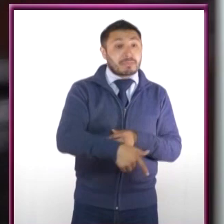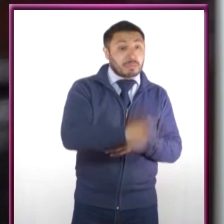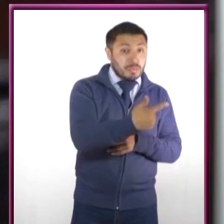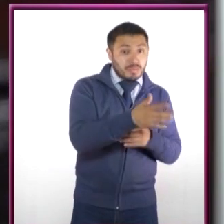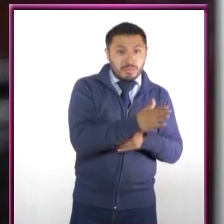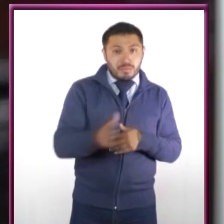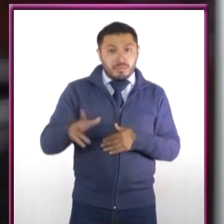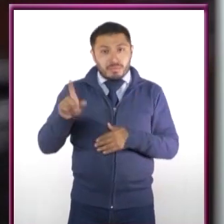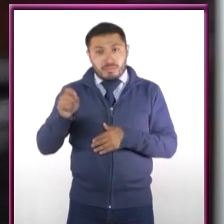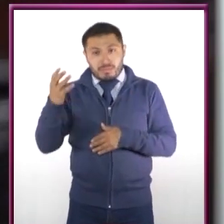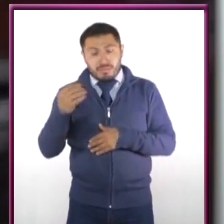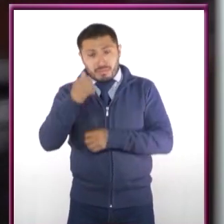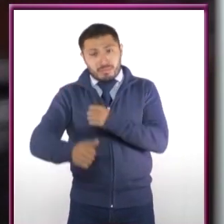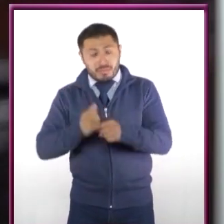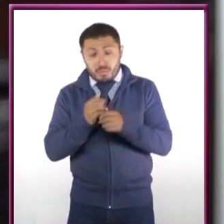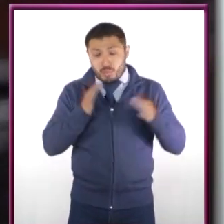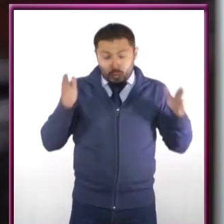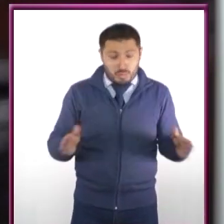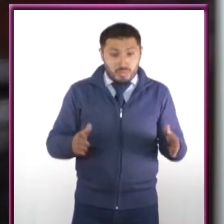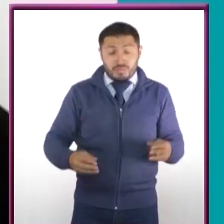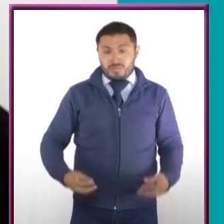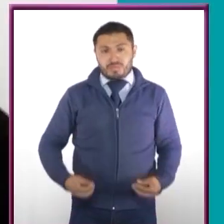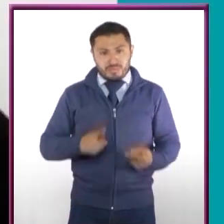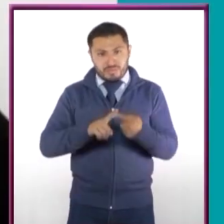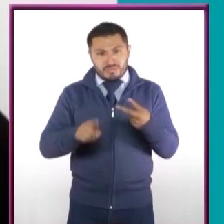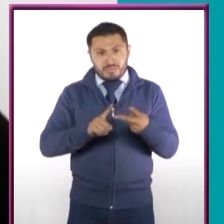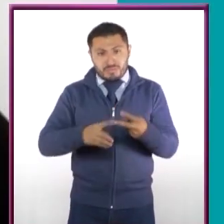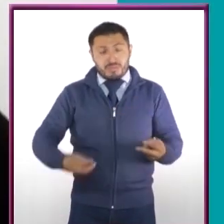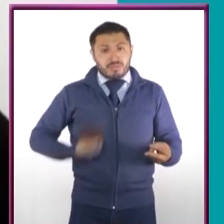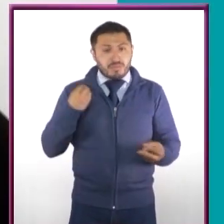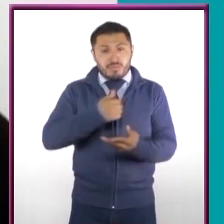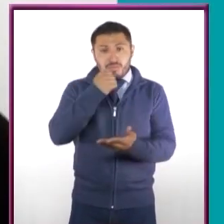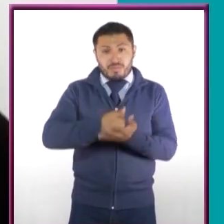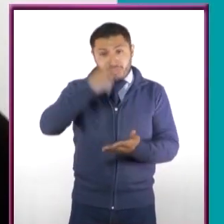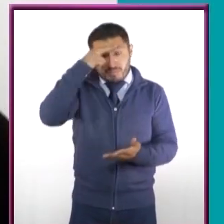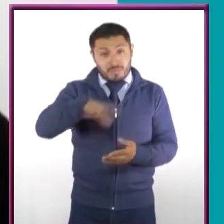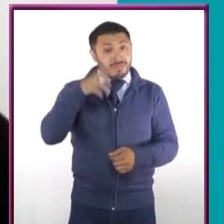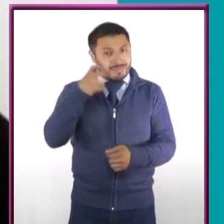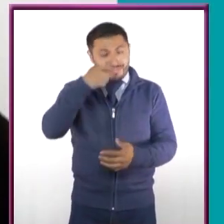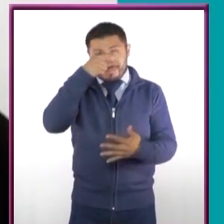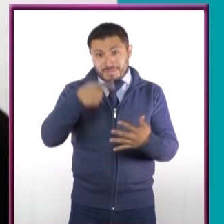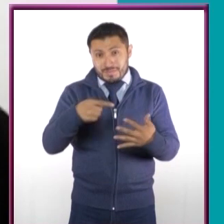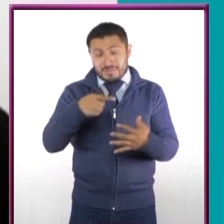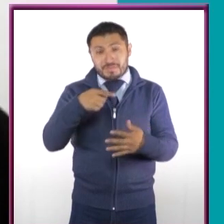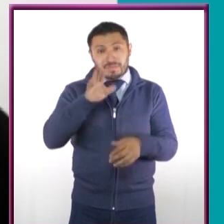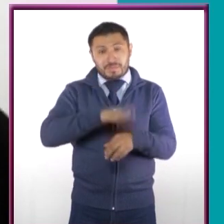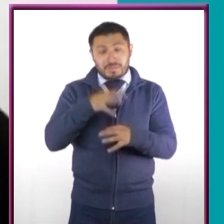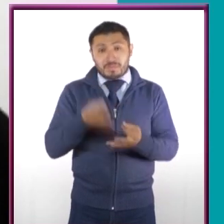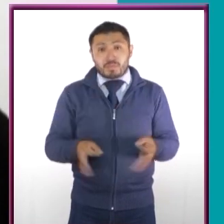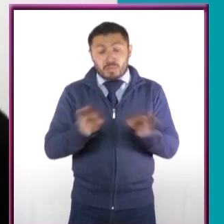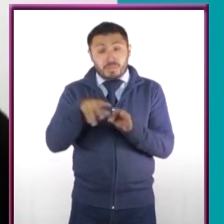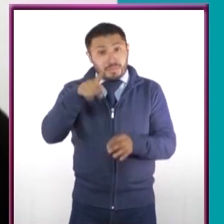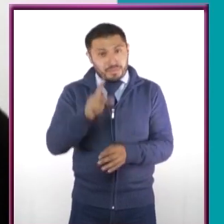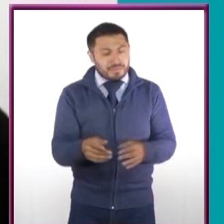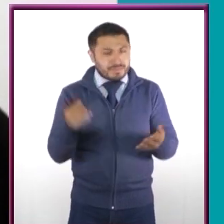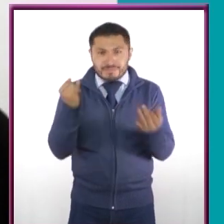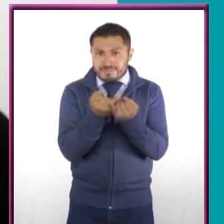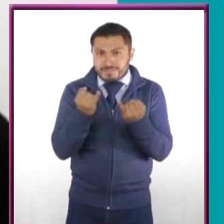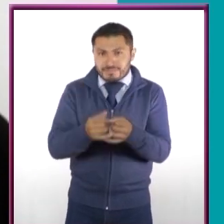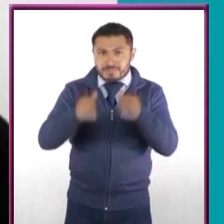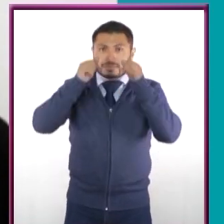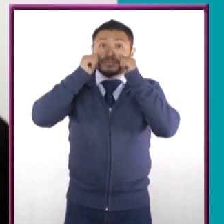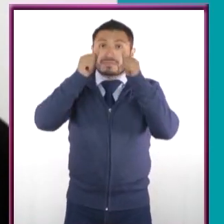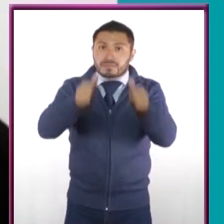años de edad y vivir en la Ciudad de México. Entonces ese es nuestro requisito primordial, pero sobre todo que